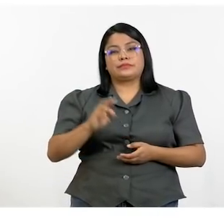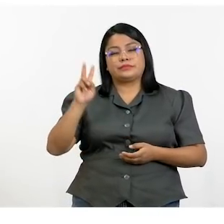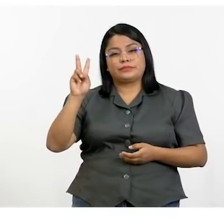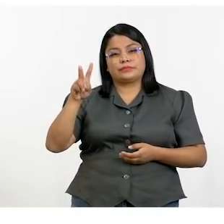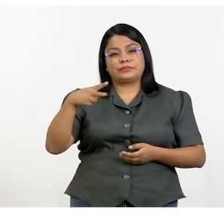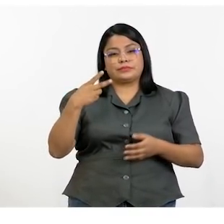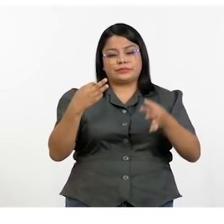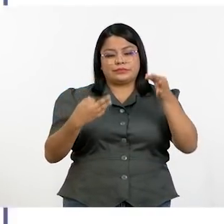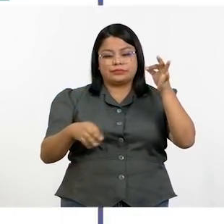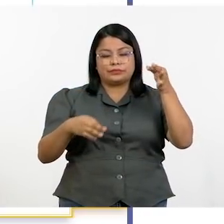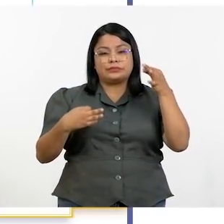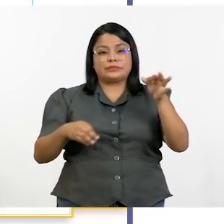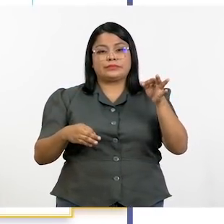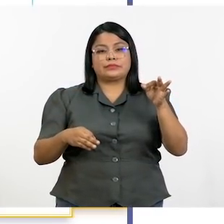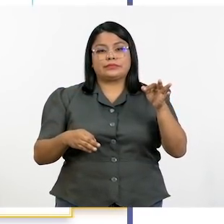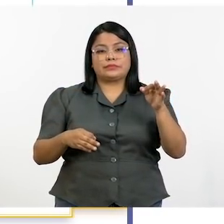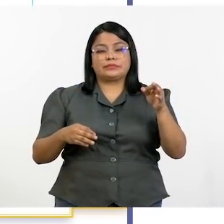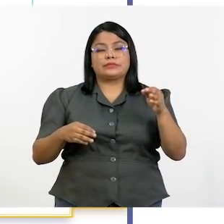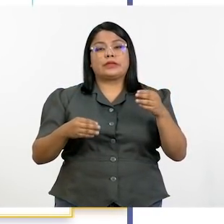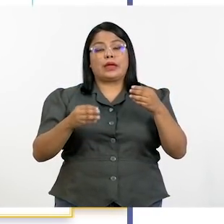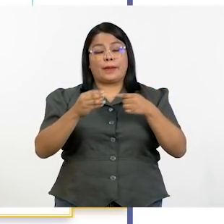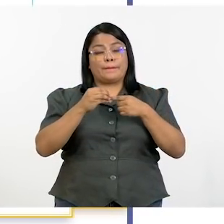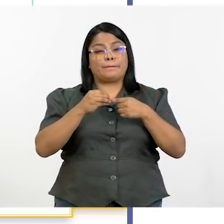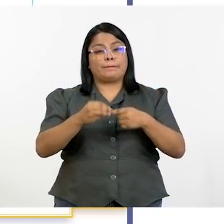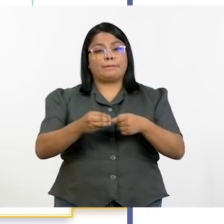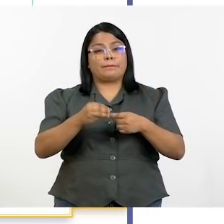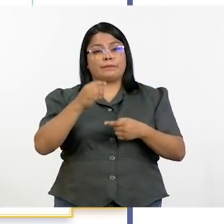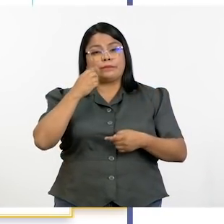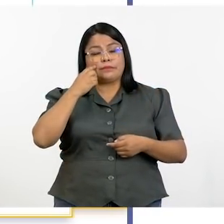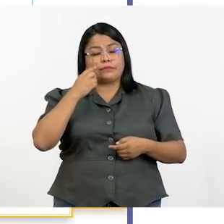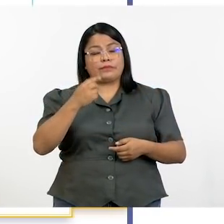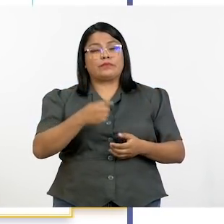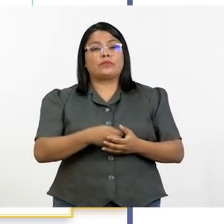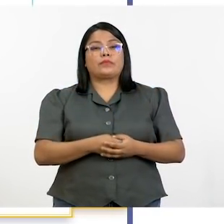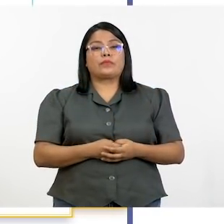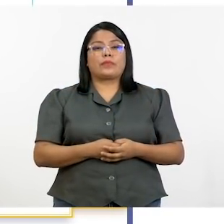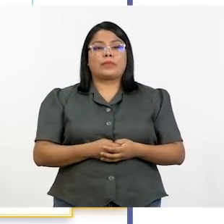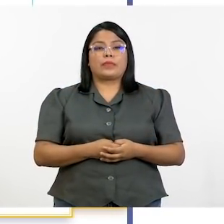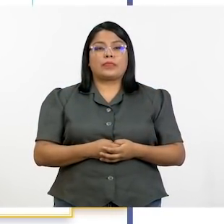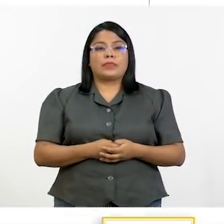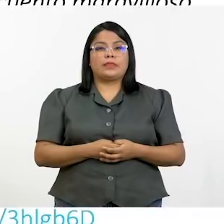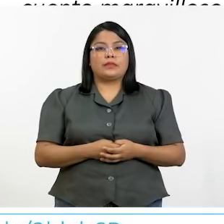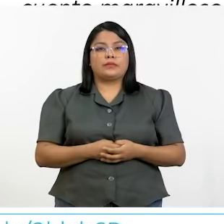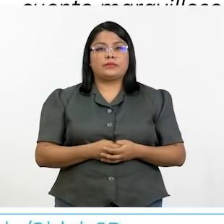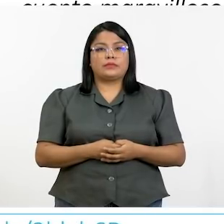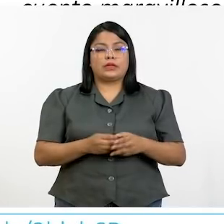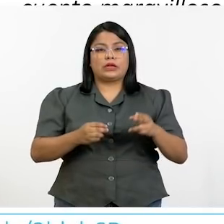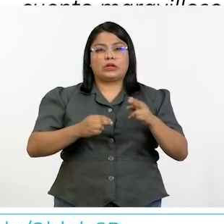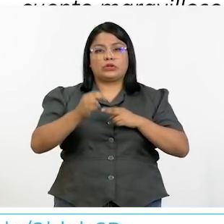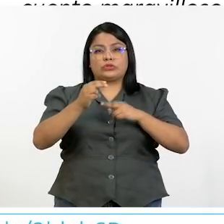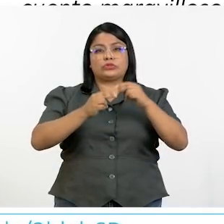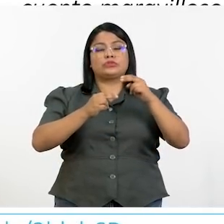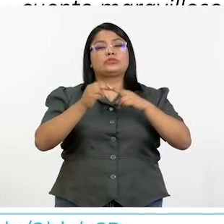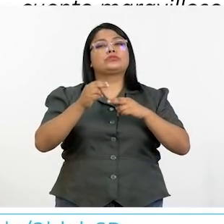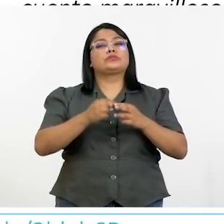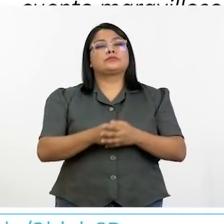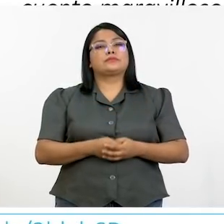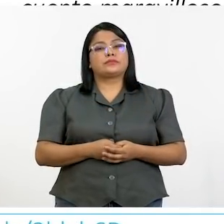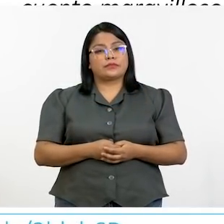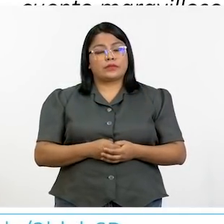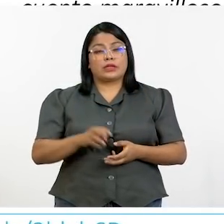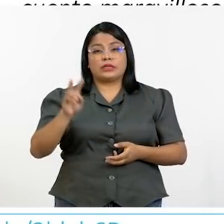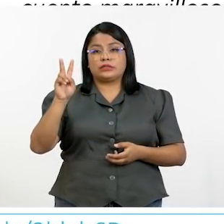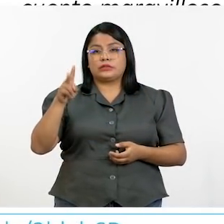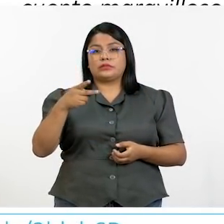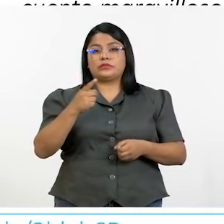La segunda página de orientaciones específicas se compone de los siguientes apartados. La construcción, que